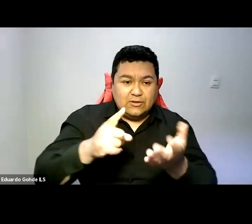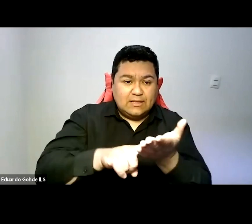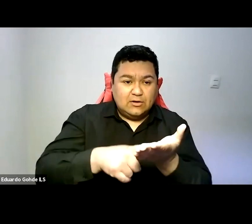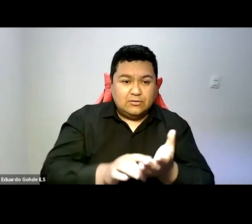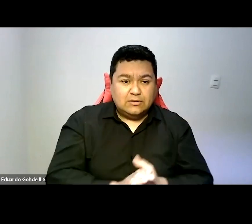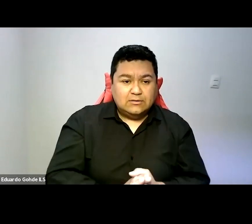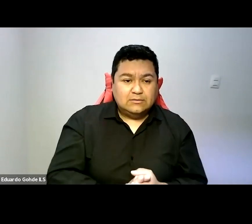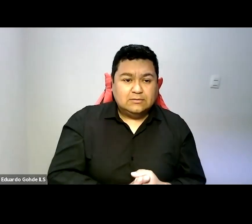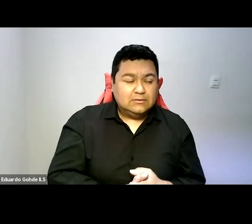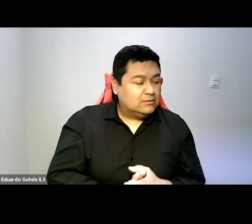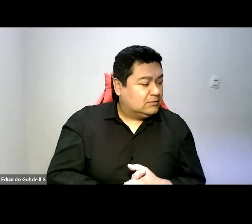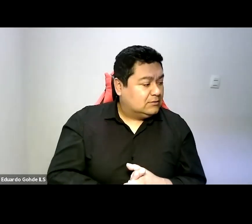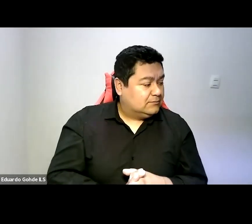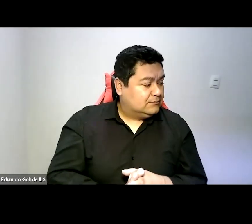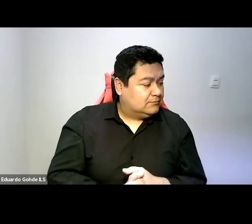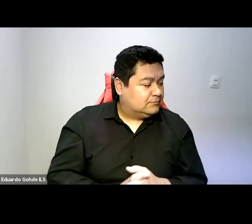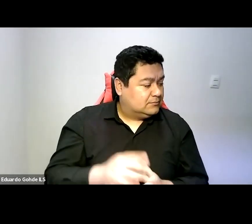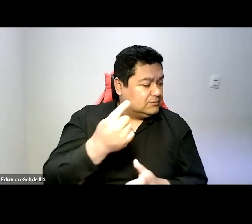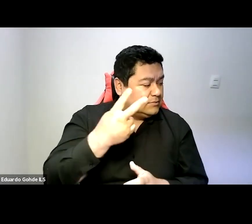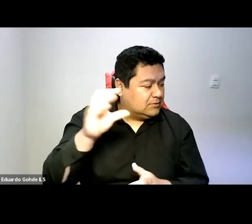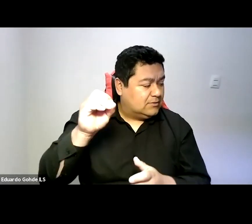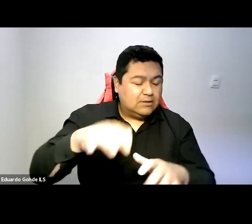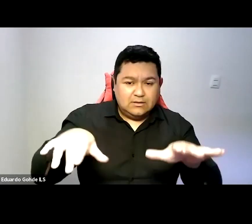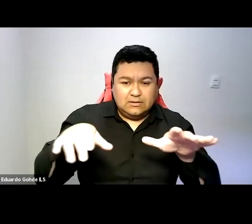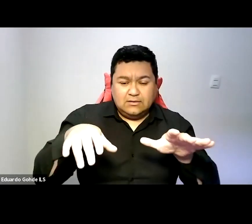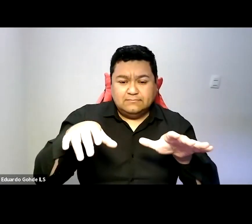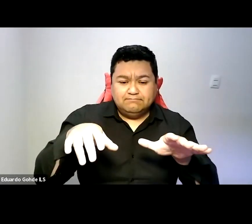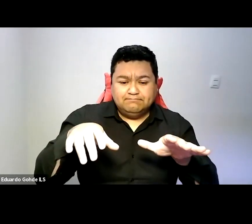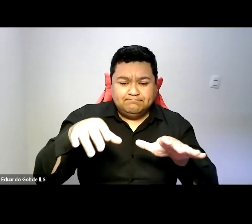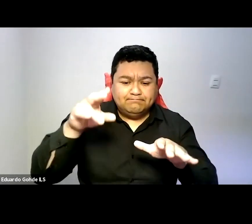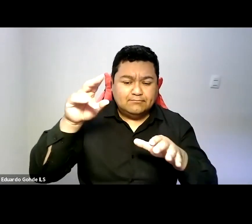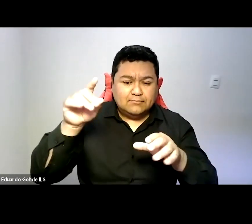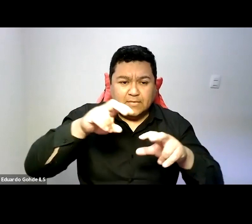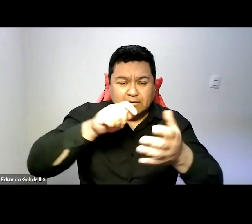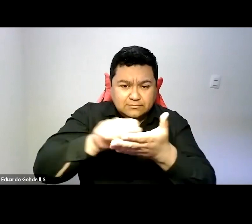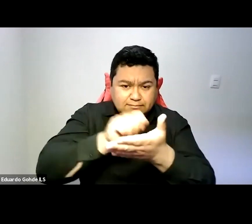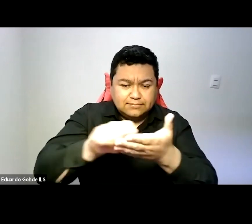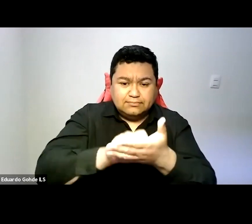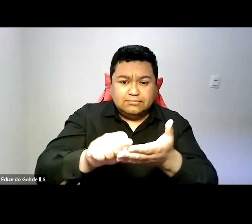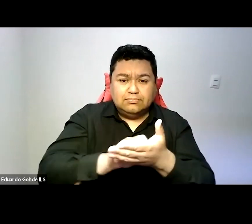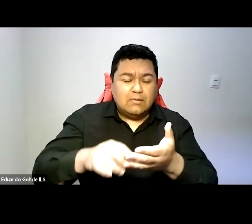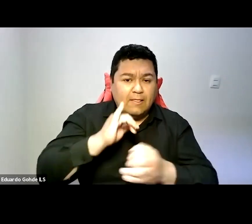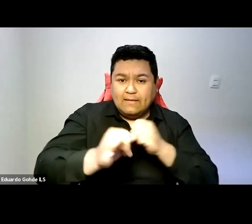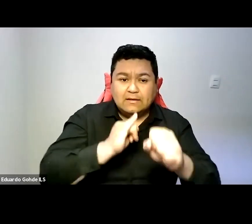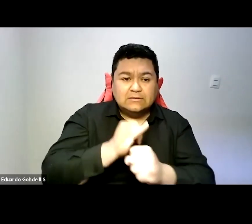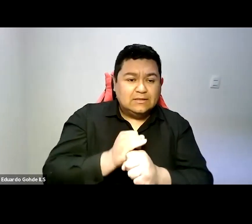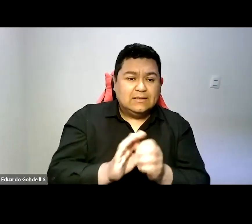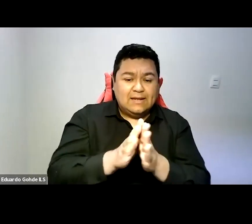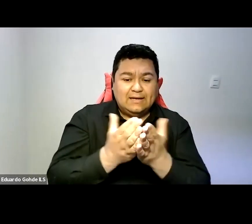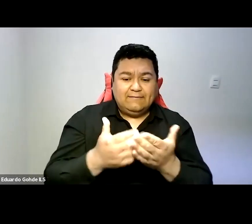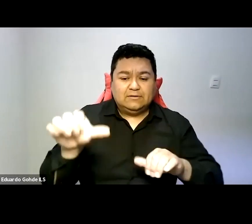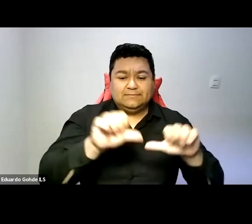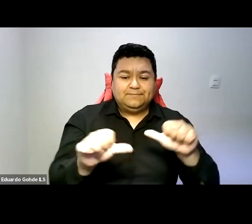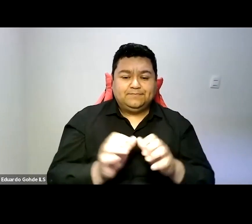Es autor de más de 120 publicaciones científicas internacionales, de libros de ciencia y de divulgación científica,